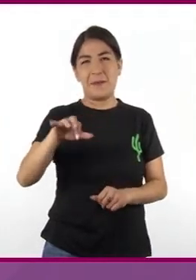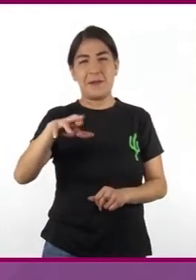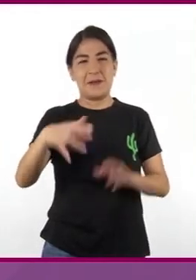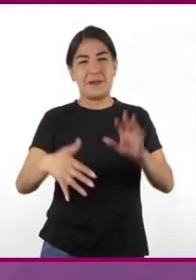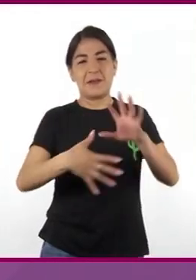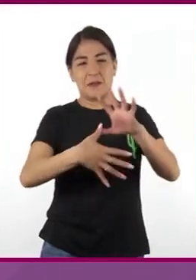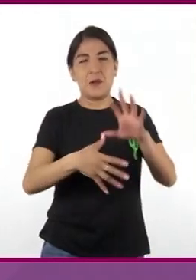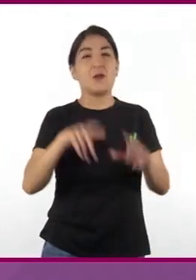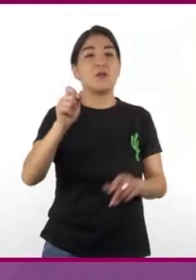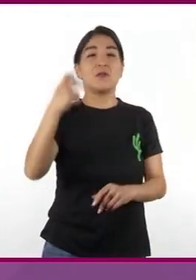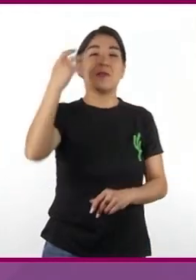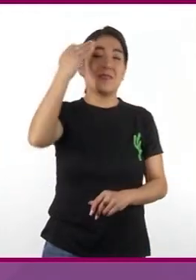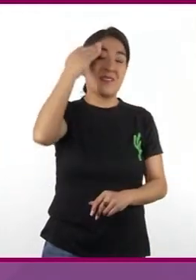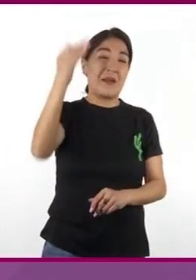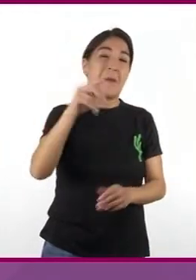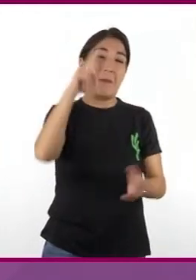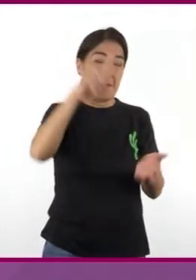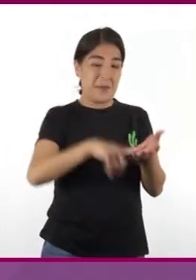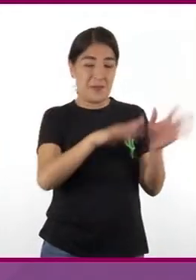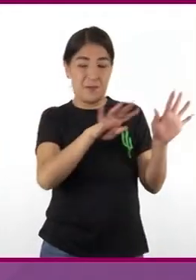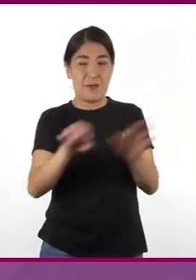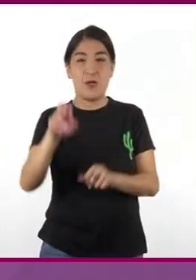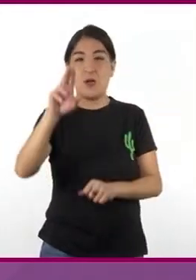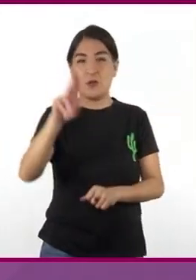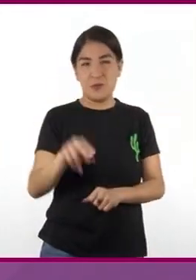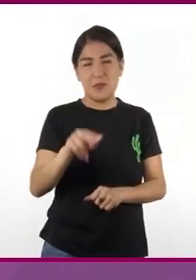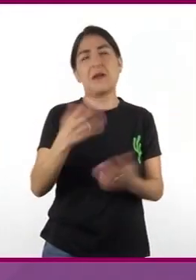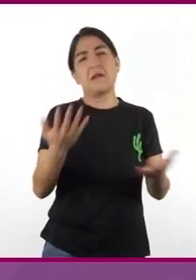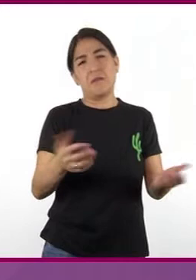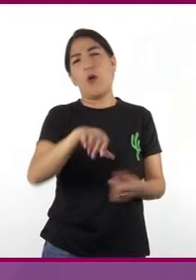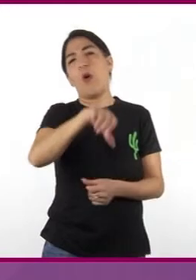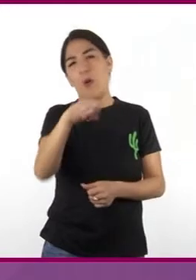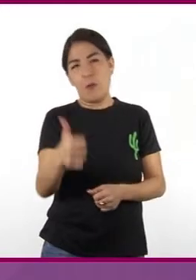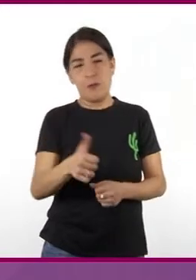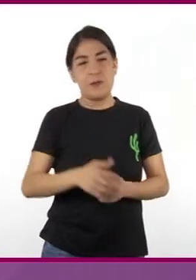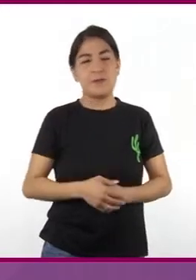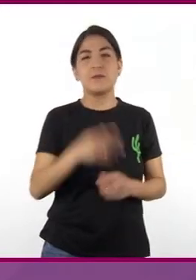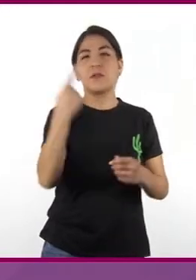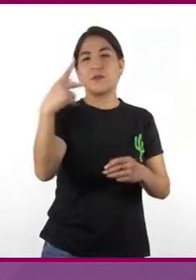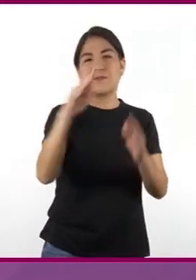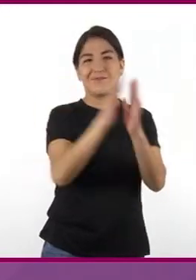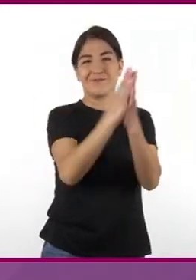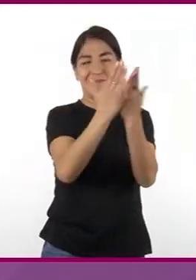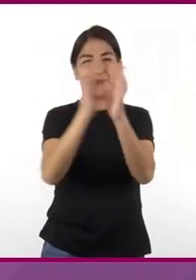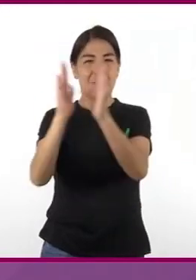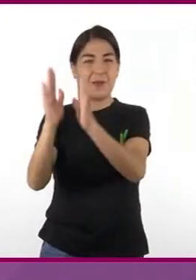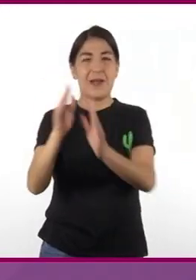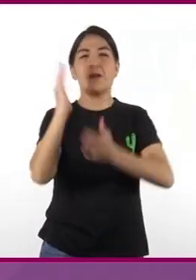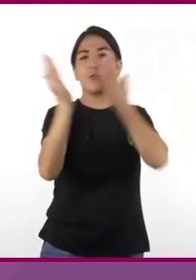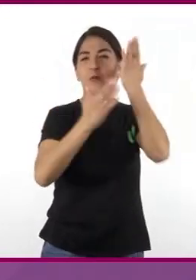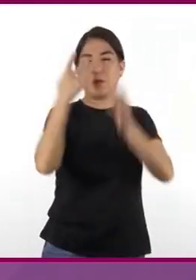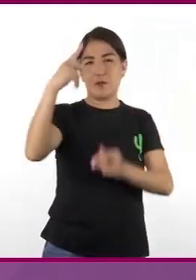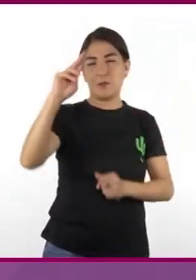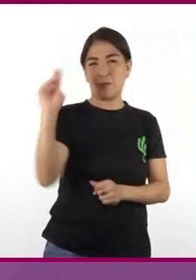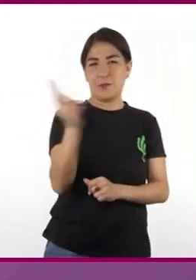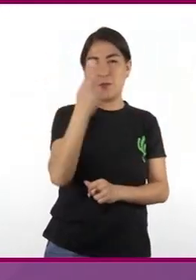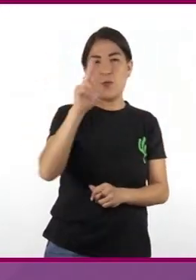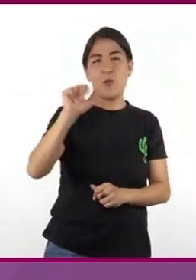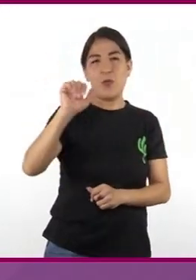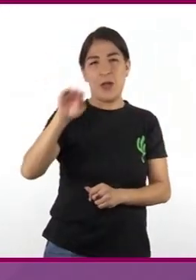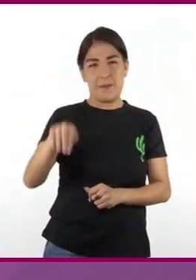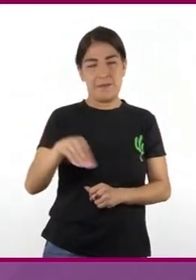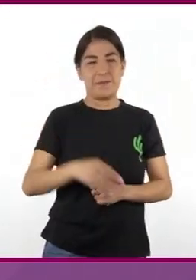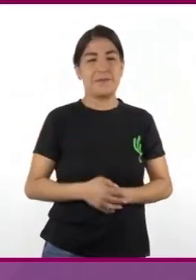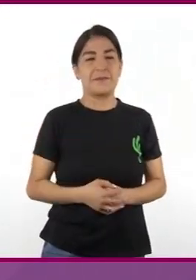de 1980, o bien los de la Biblioteca del Estudiante Universitario de la UNAM.